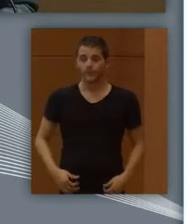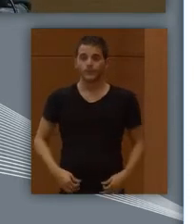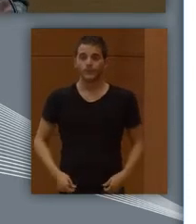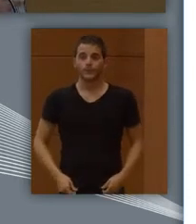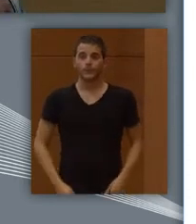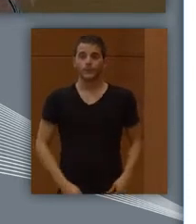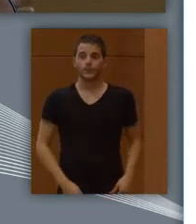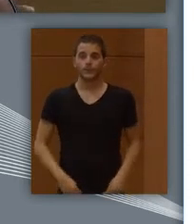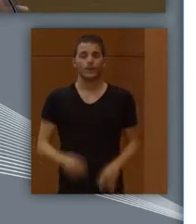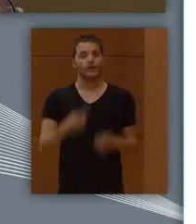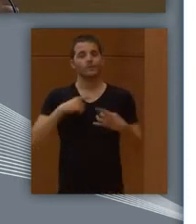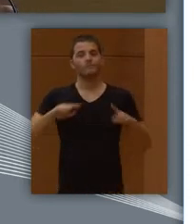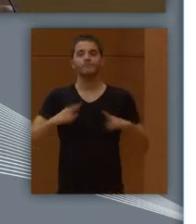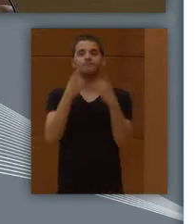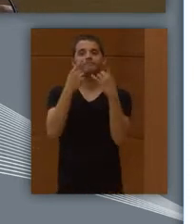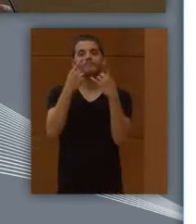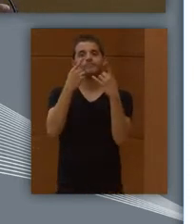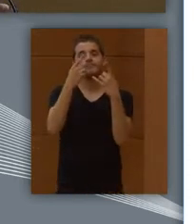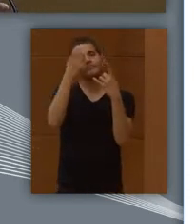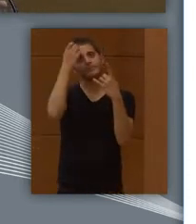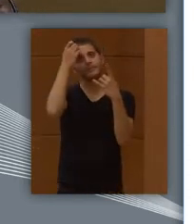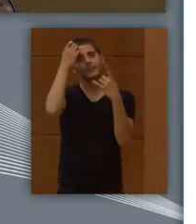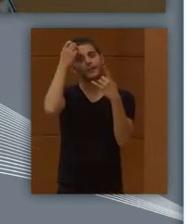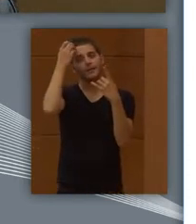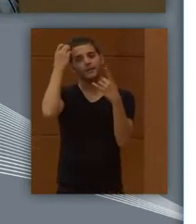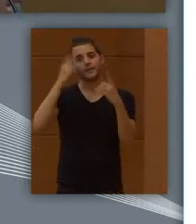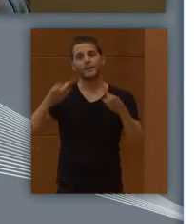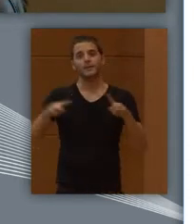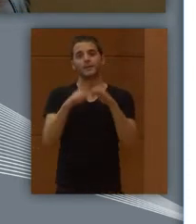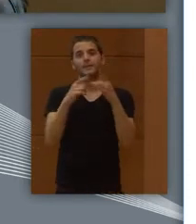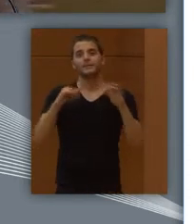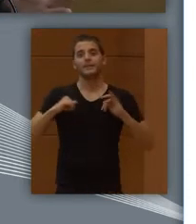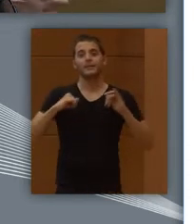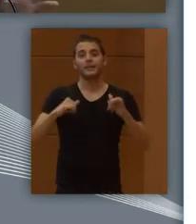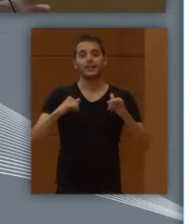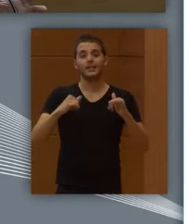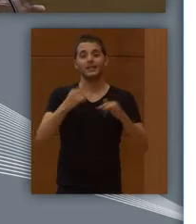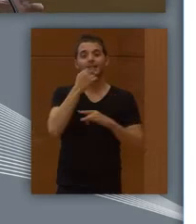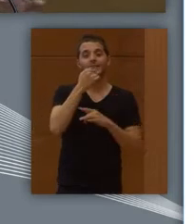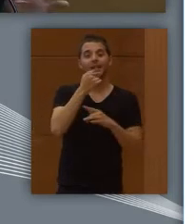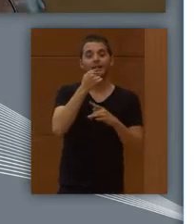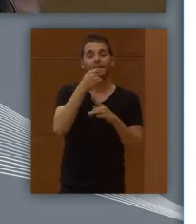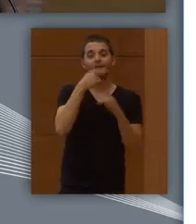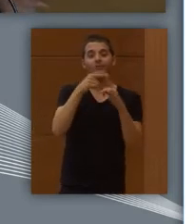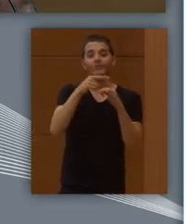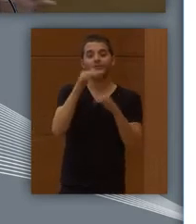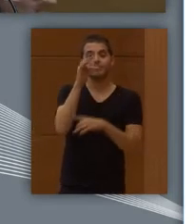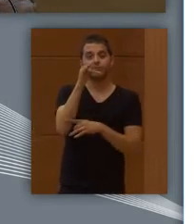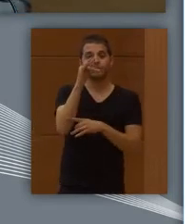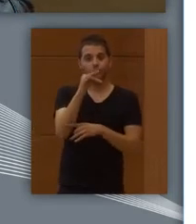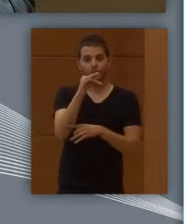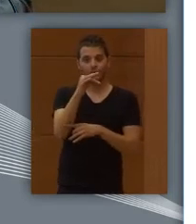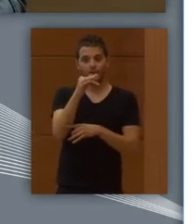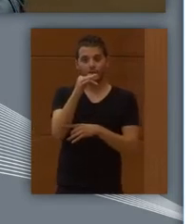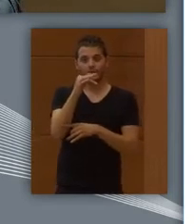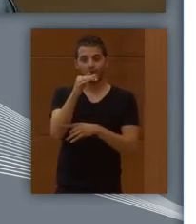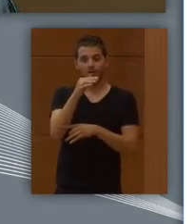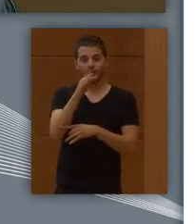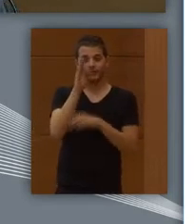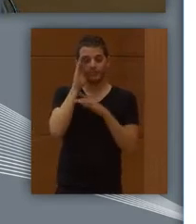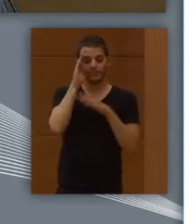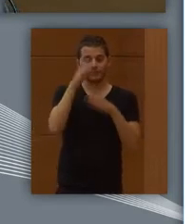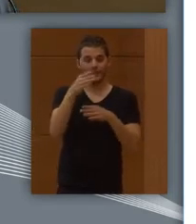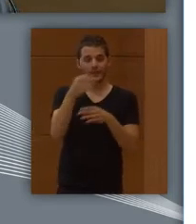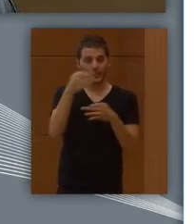yo en primer lugar empezaré con dos afirmaciones un tanto rotundas, con dos tesis un tanto